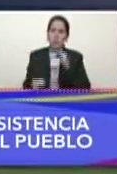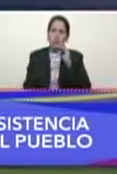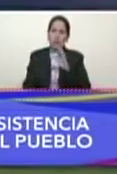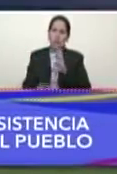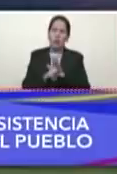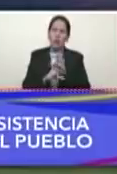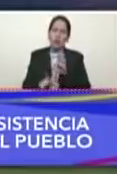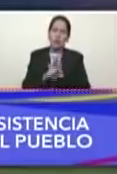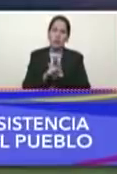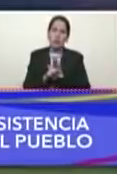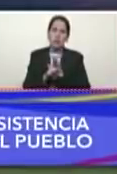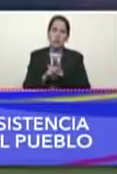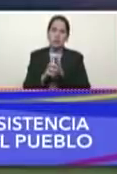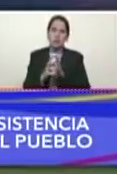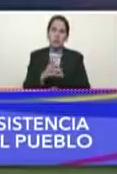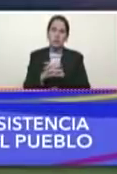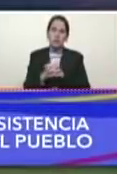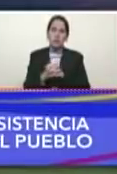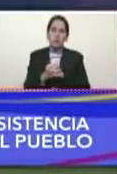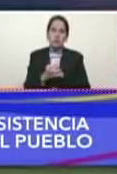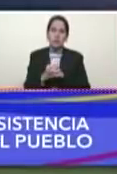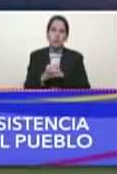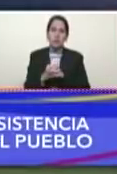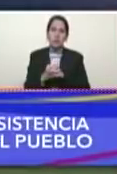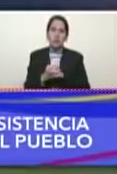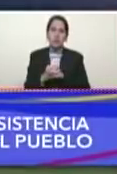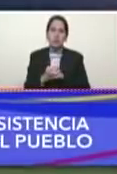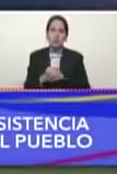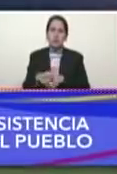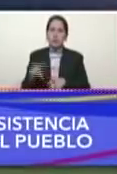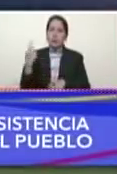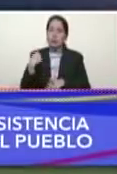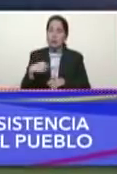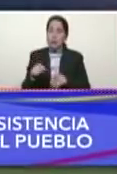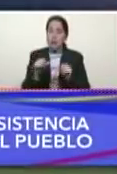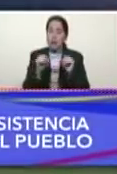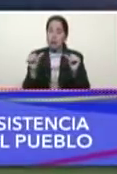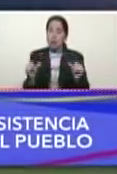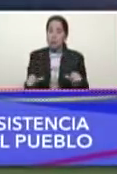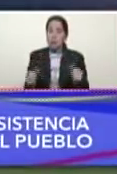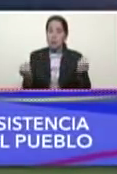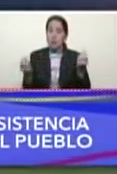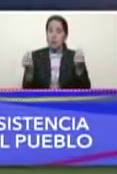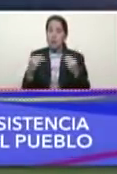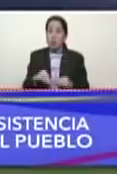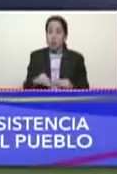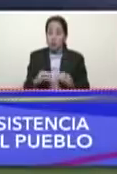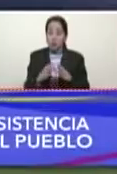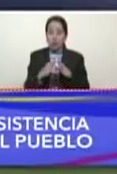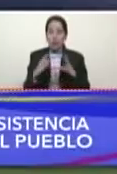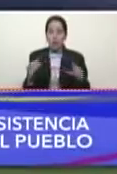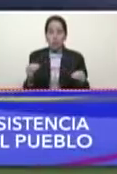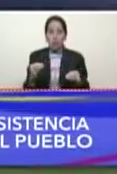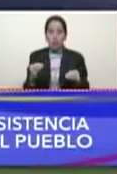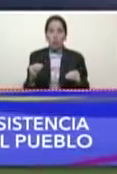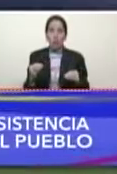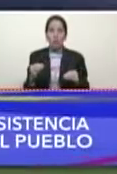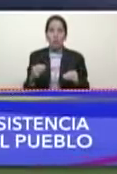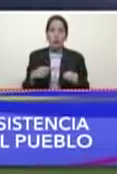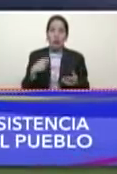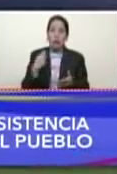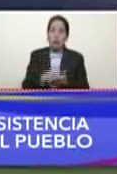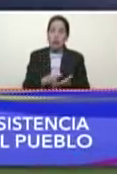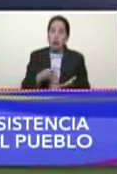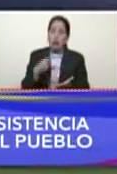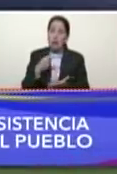legales. Tenemos las leyes. Tenemos el sistema de acuerdos para la ventaja mutua en las inversiones